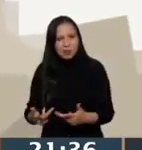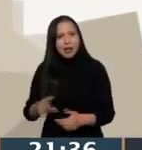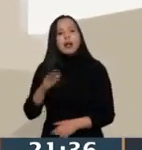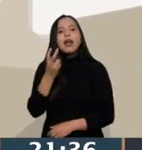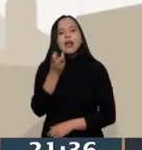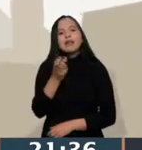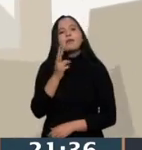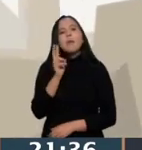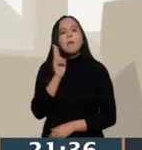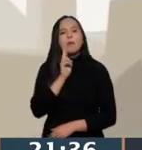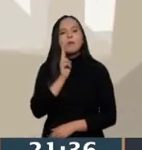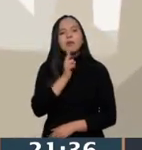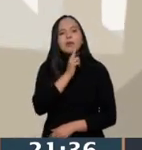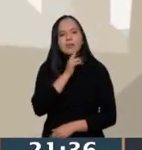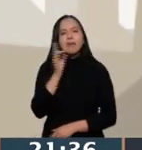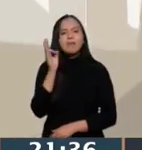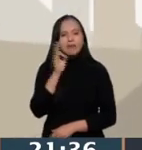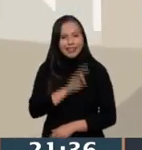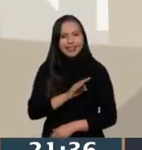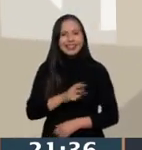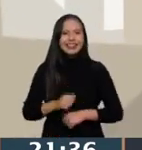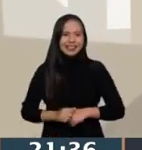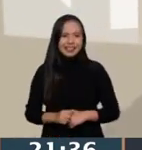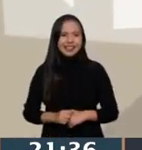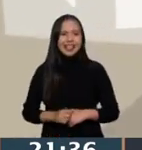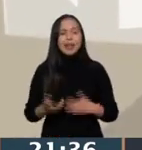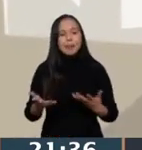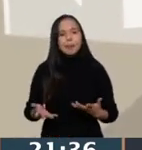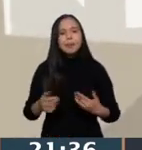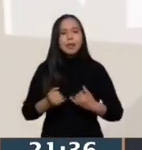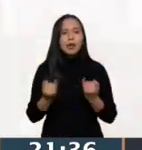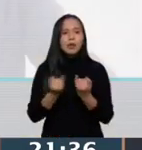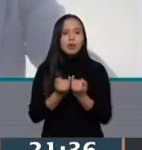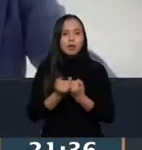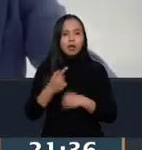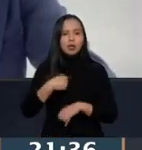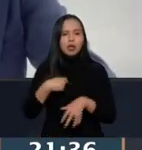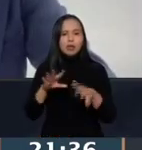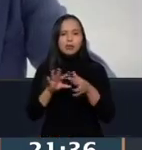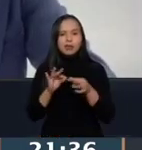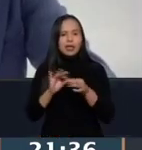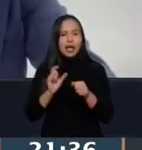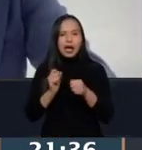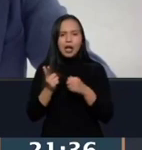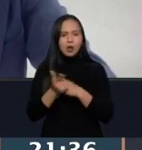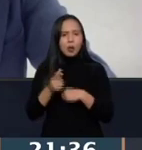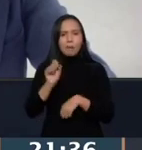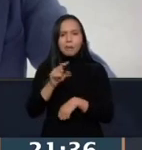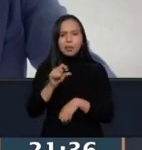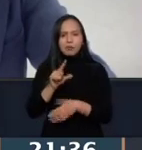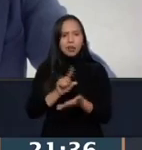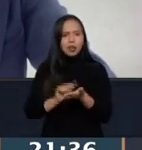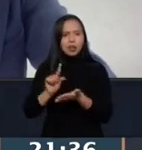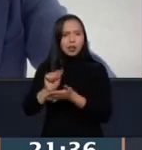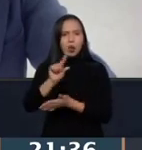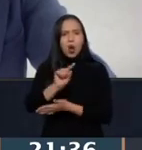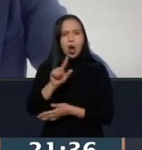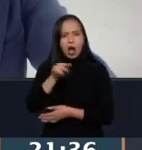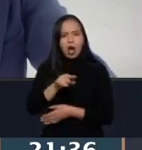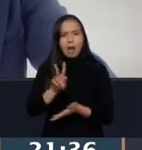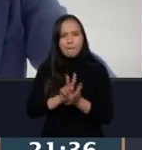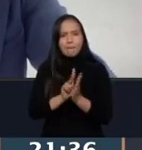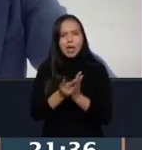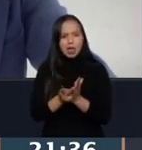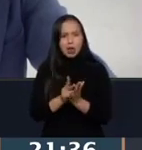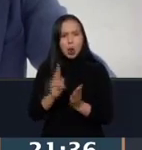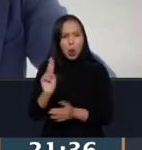de la Marina. Aparte, también nada más me gustaría comentar algo sobre este tuit que publicó el Universal. Pues si dicen